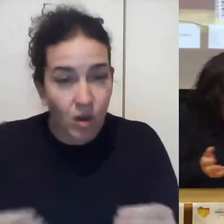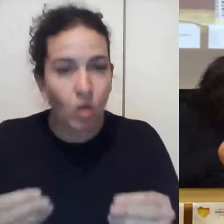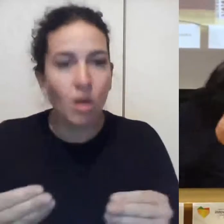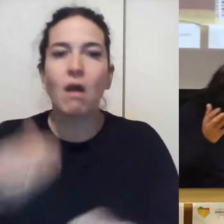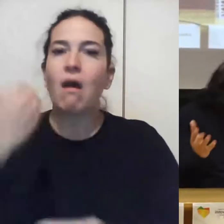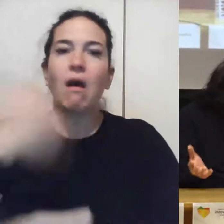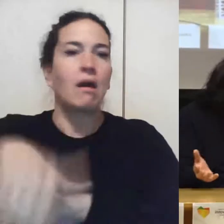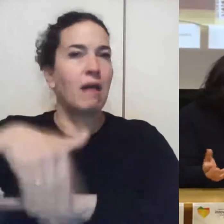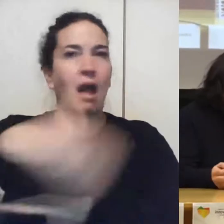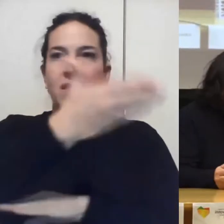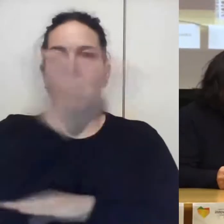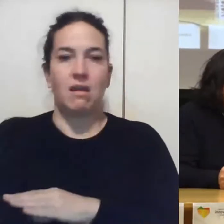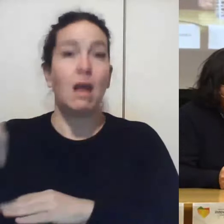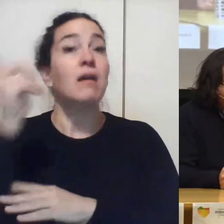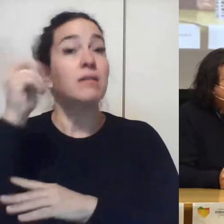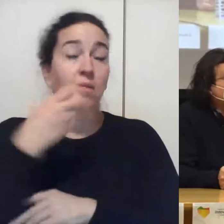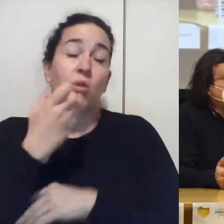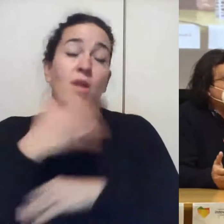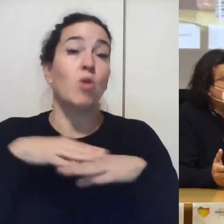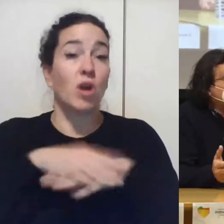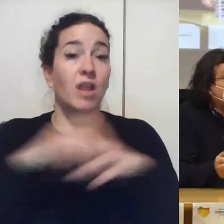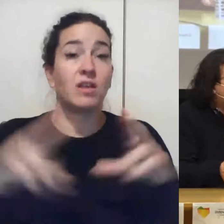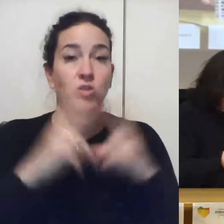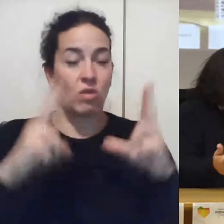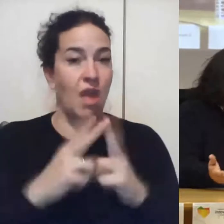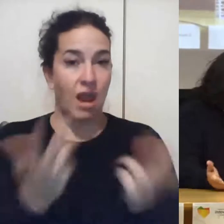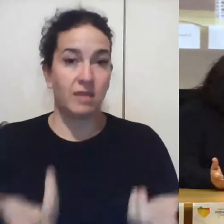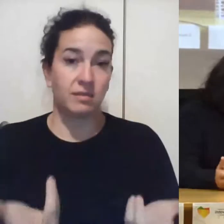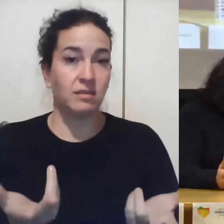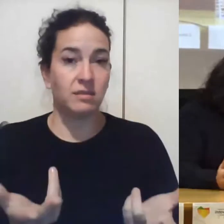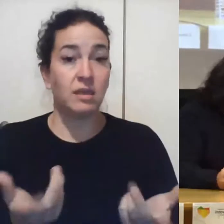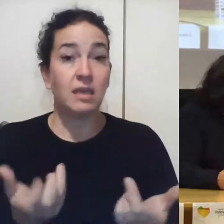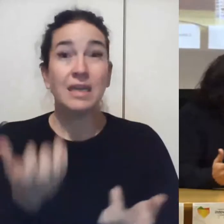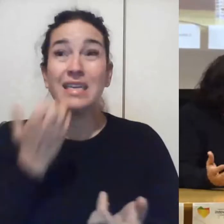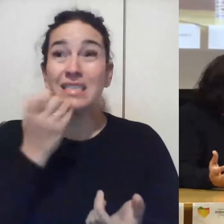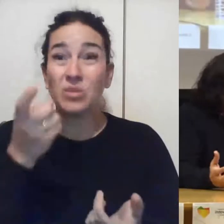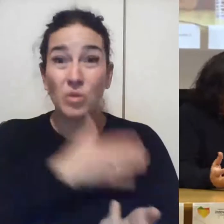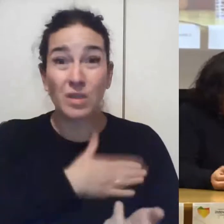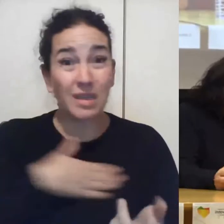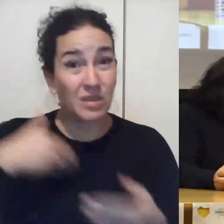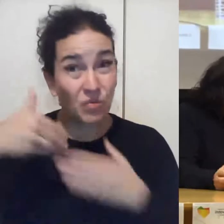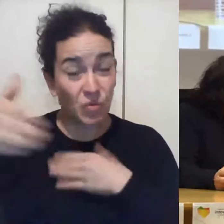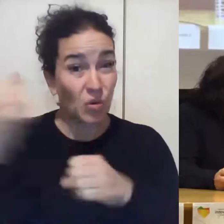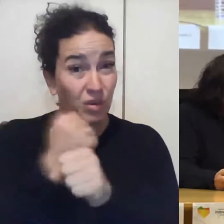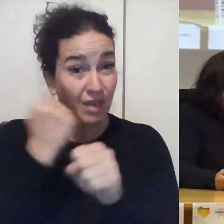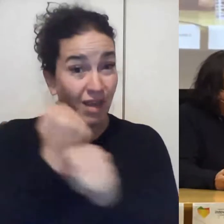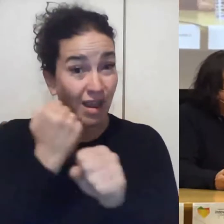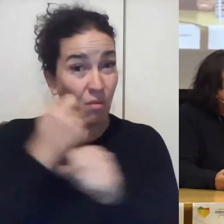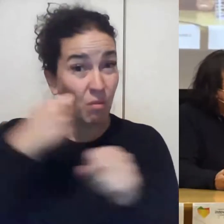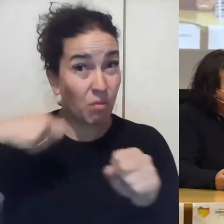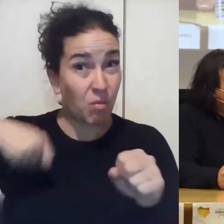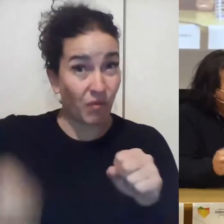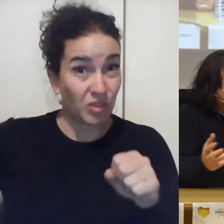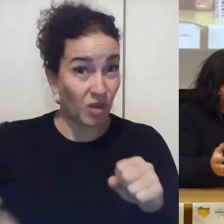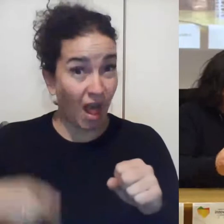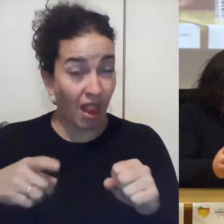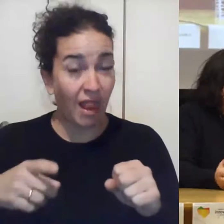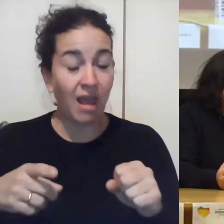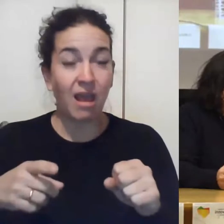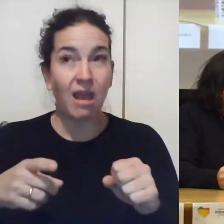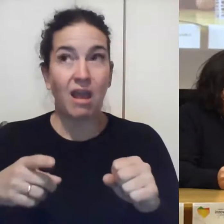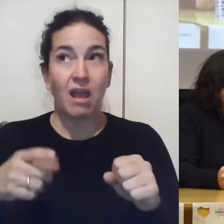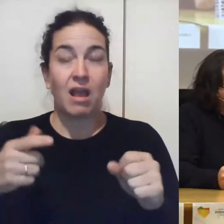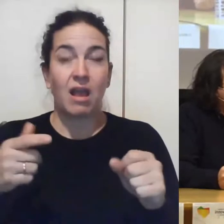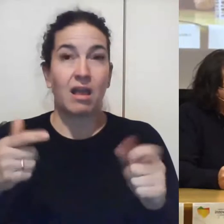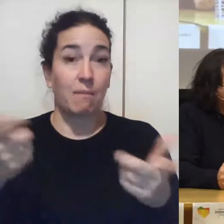Se realizan las redes también, ¿no? Pero si quieres trabajar en la práctica que he colaborado, que es